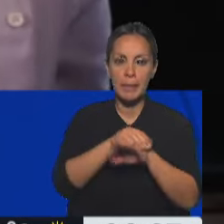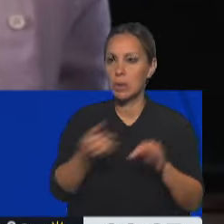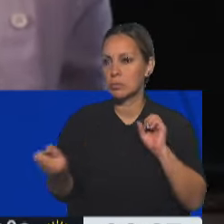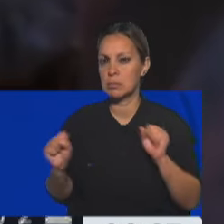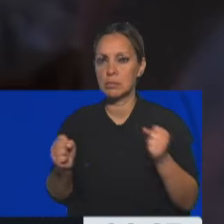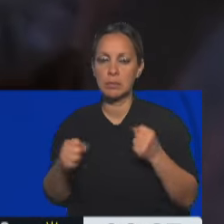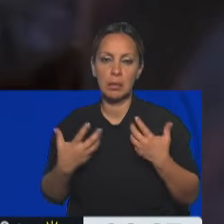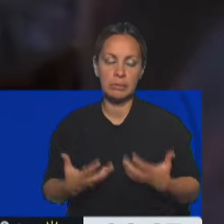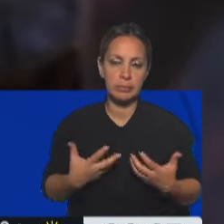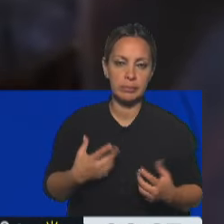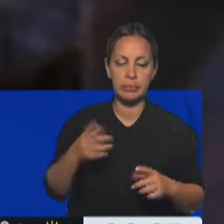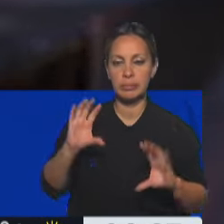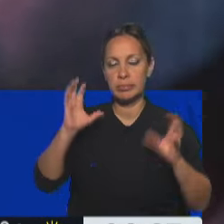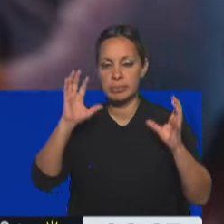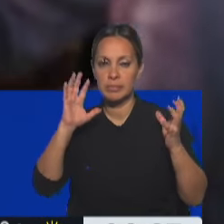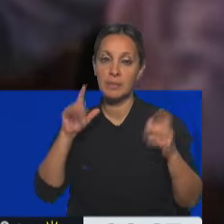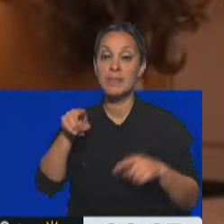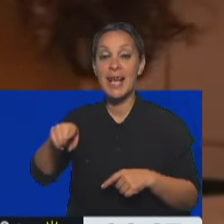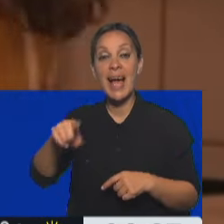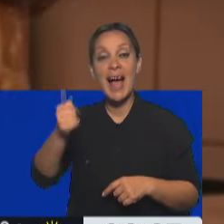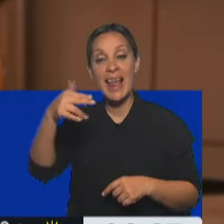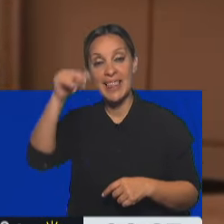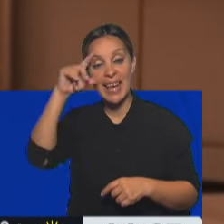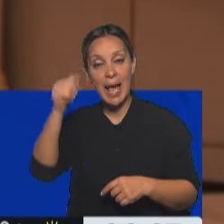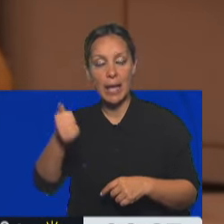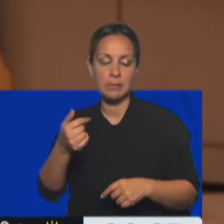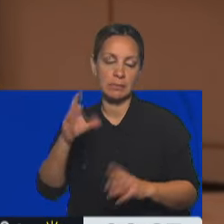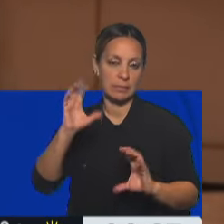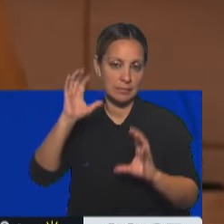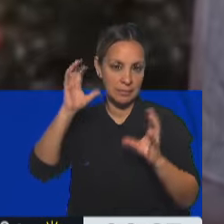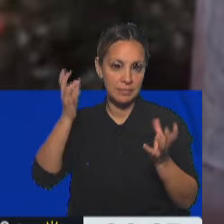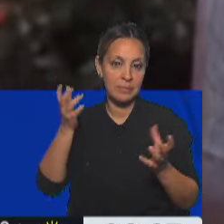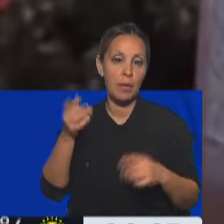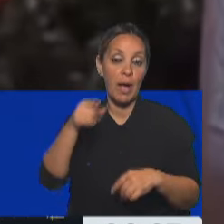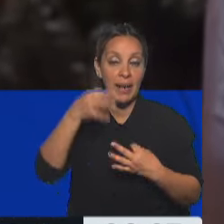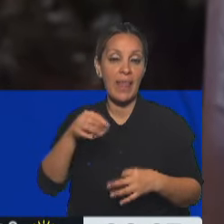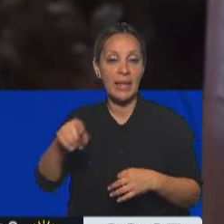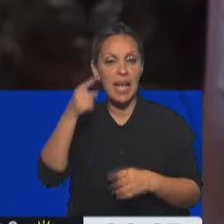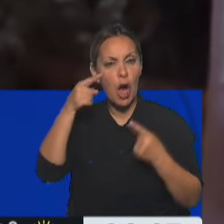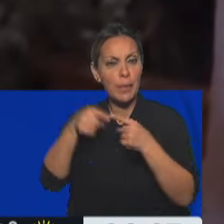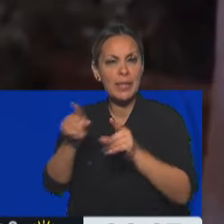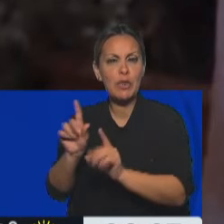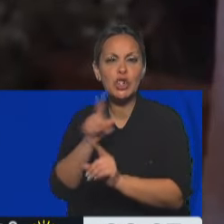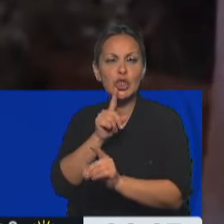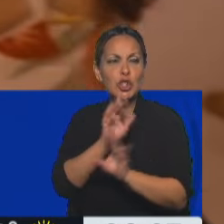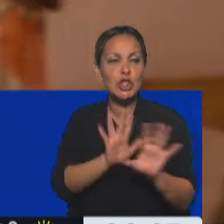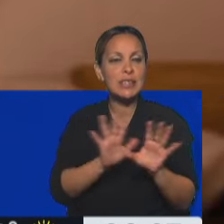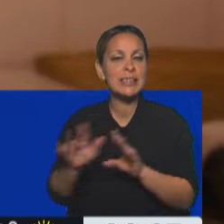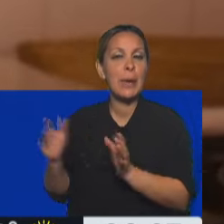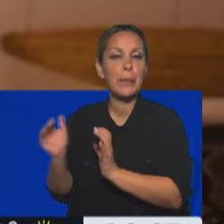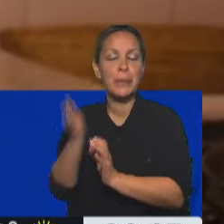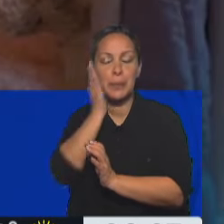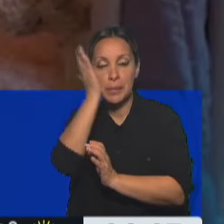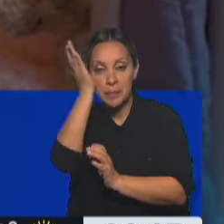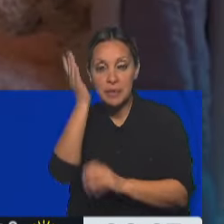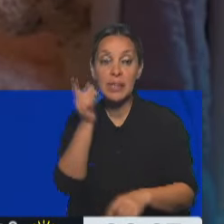más densos, sacando de quicio a Andrea, que lo que no quiere es que despierten a la beba, a Camila, mientras lo que ellos quieren es ver una